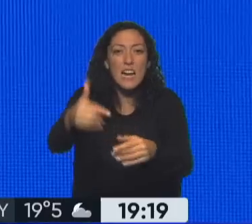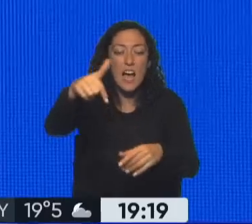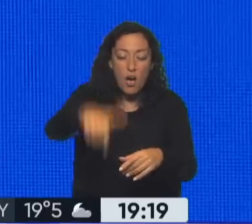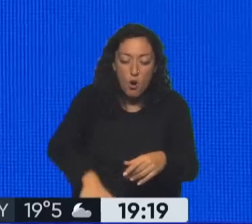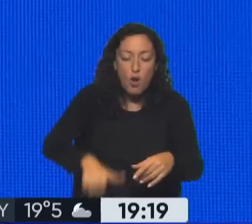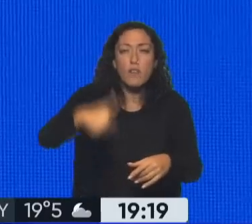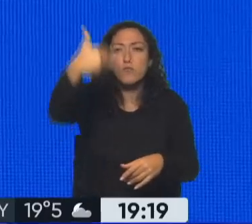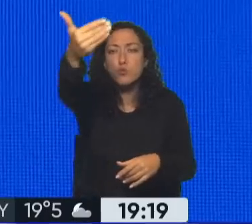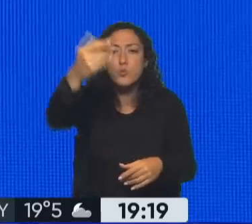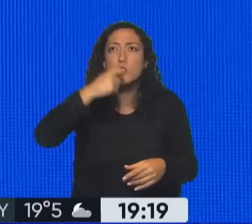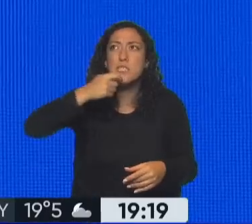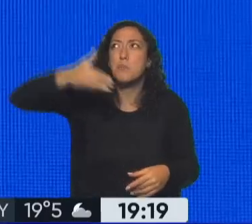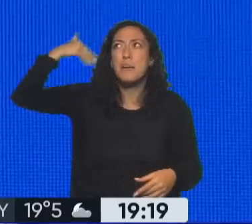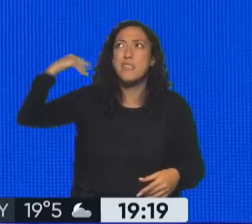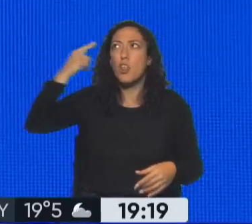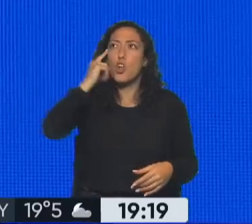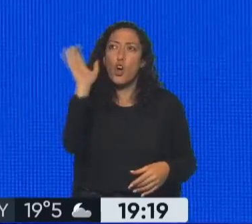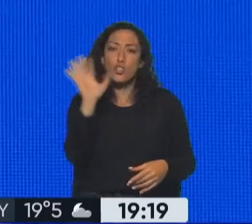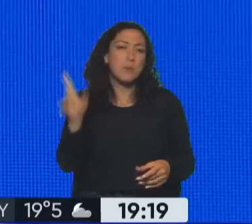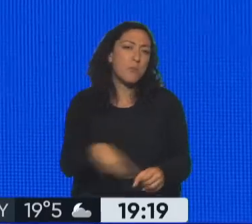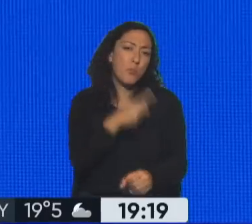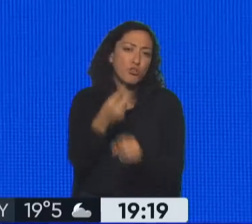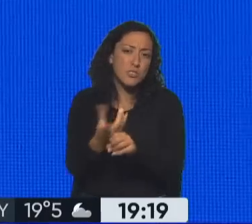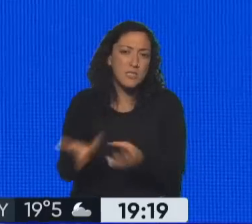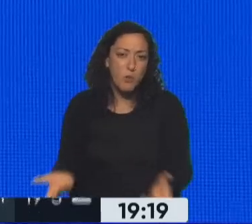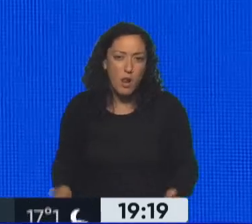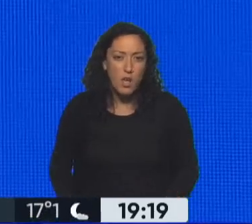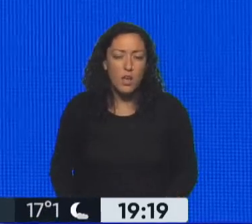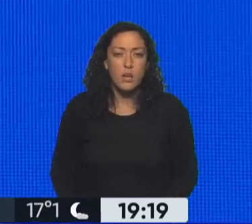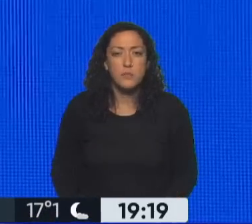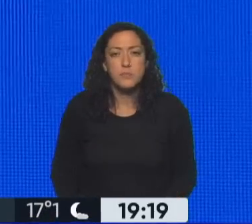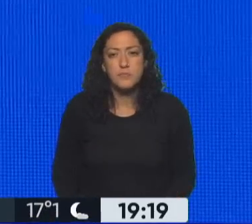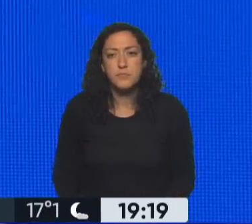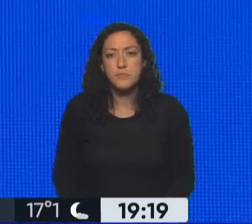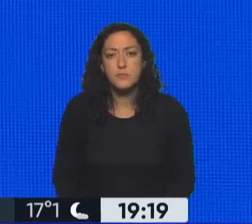futuro si no sabemos de dónde venimos. Es imposible.